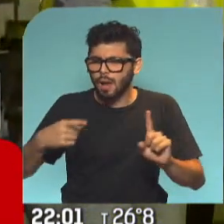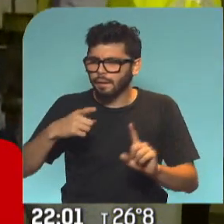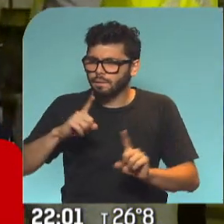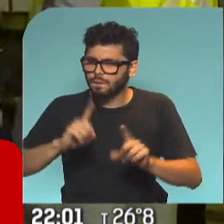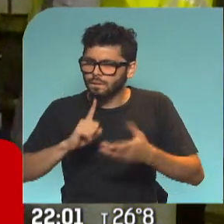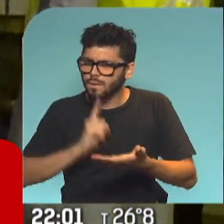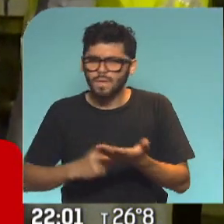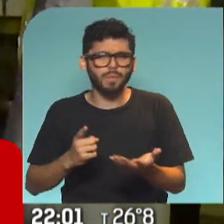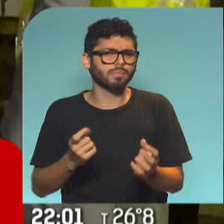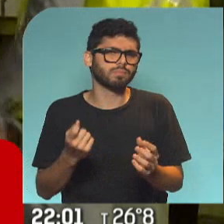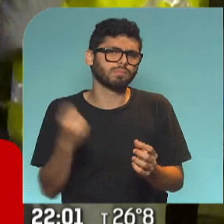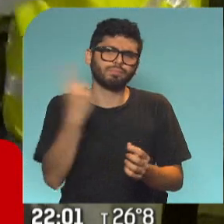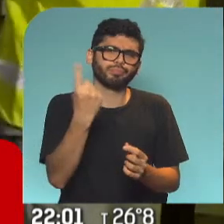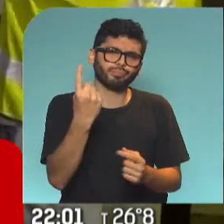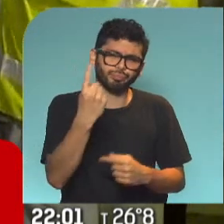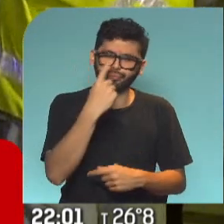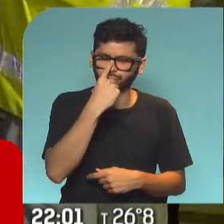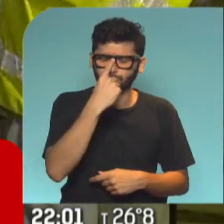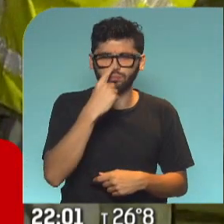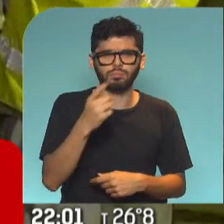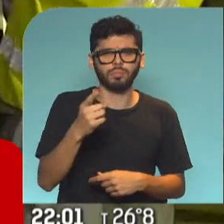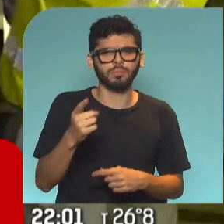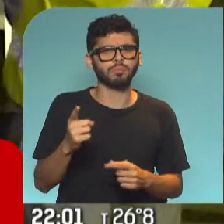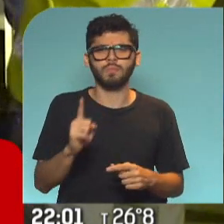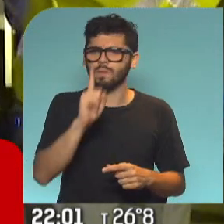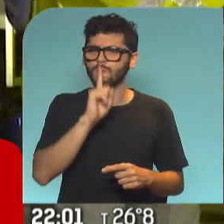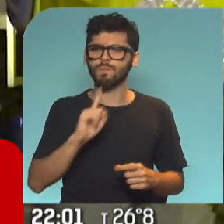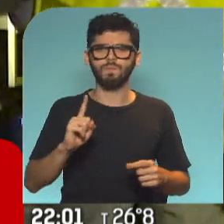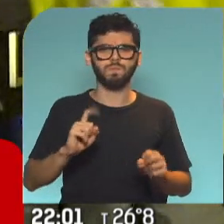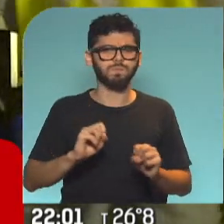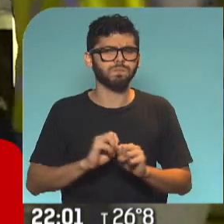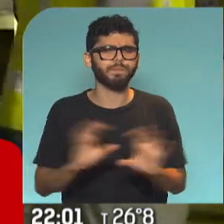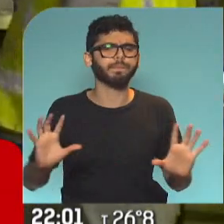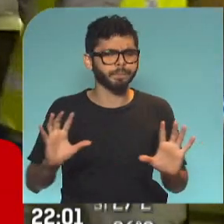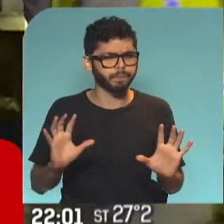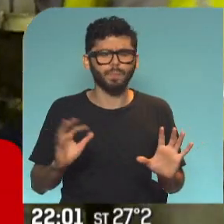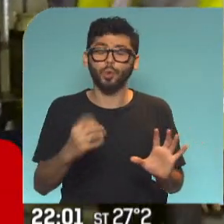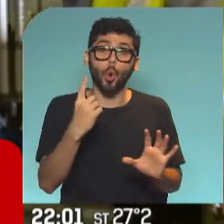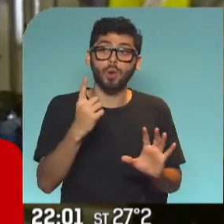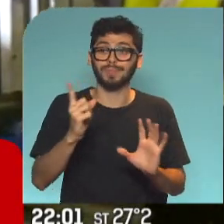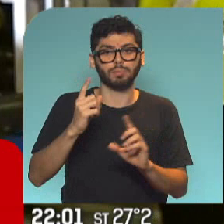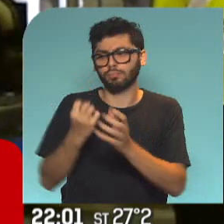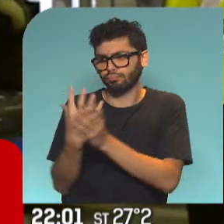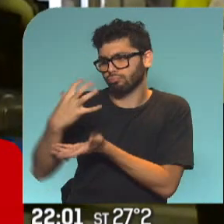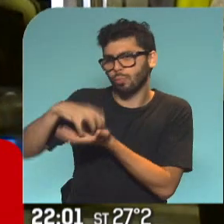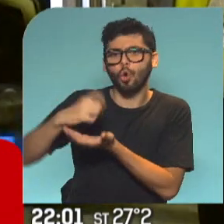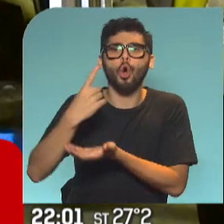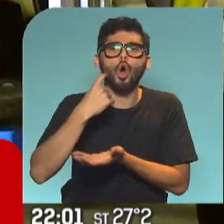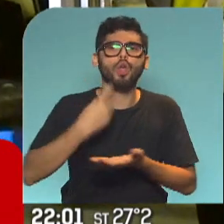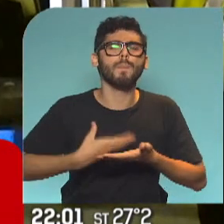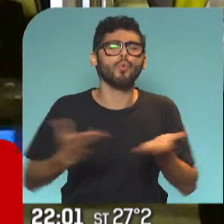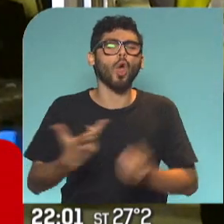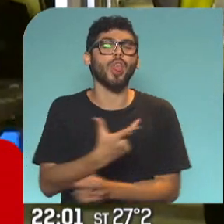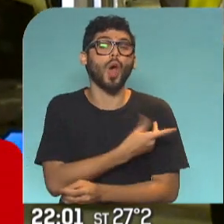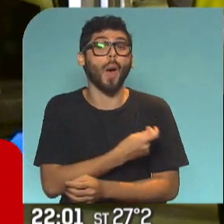muy claras, con celeridad. Una de ellas fue este monitor público de vacunación del